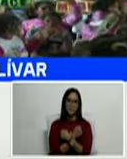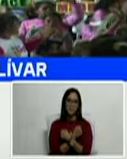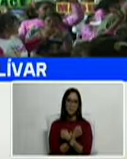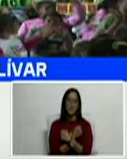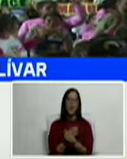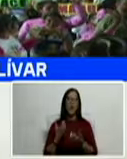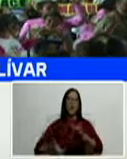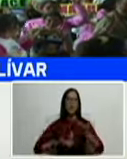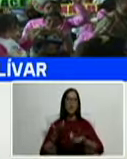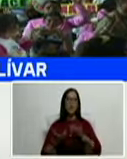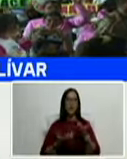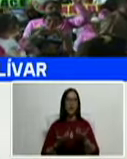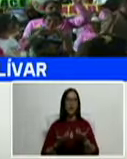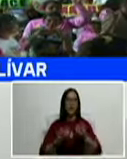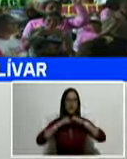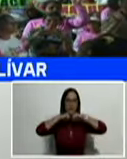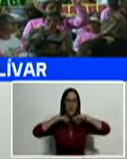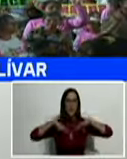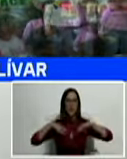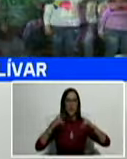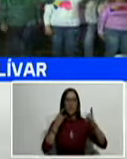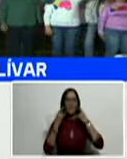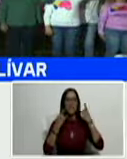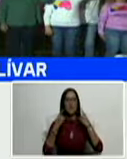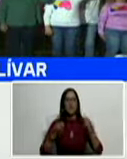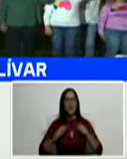con el fuego sagrado activo y vivo,